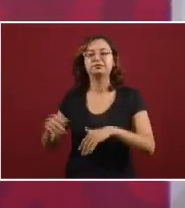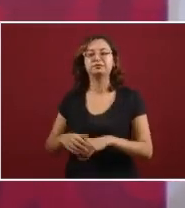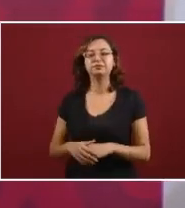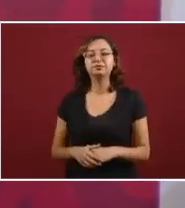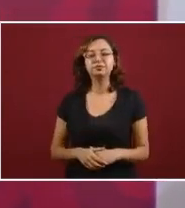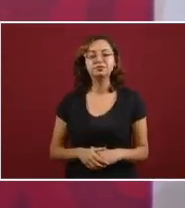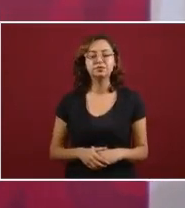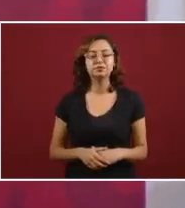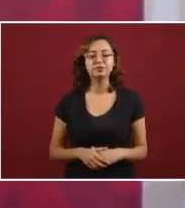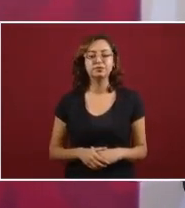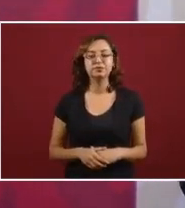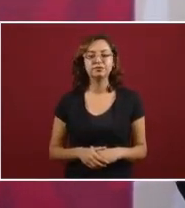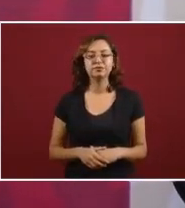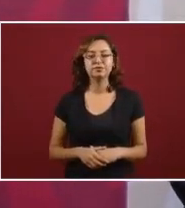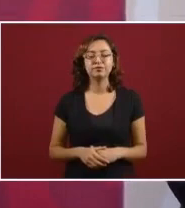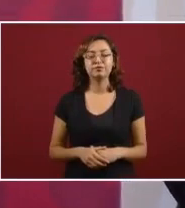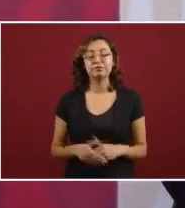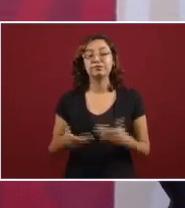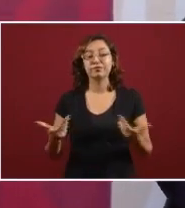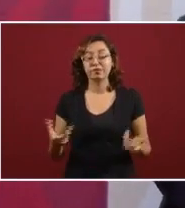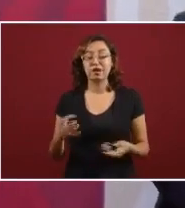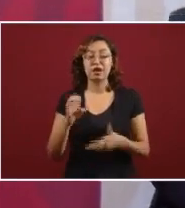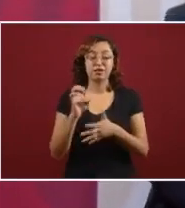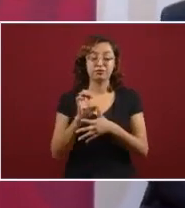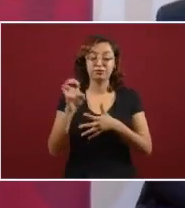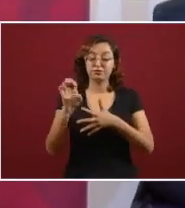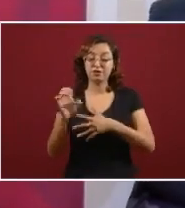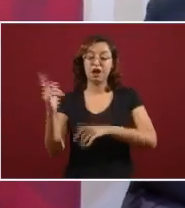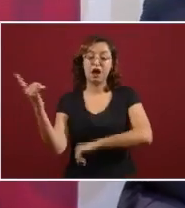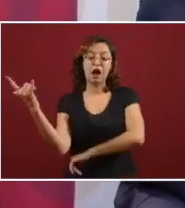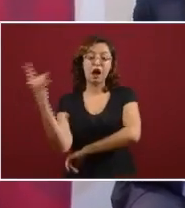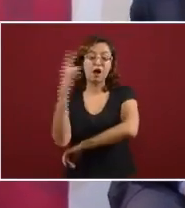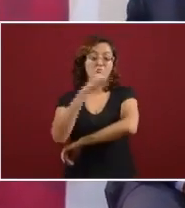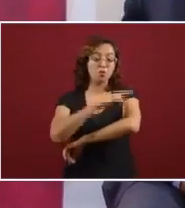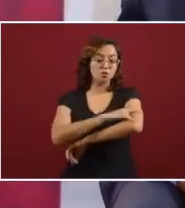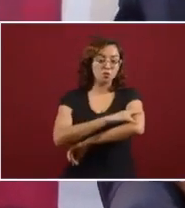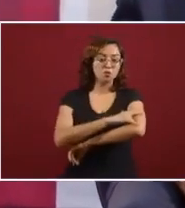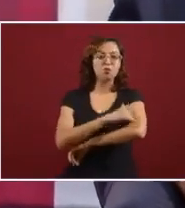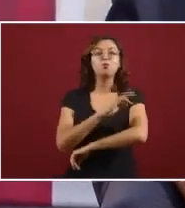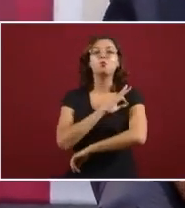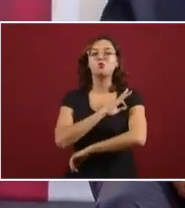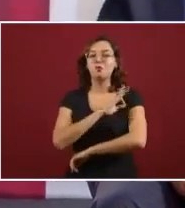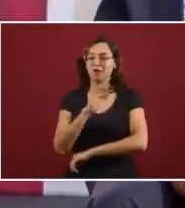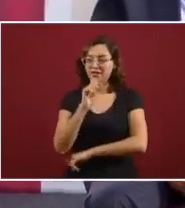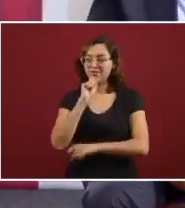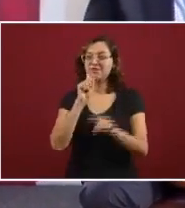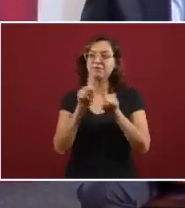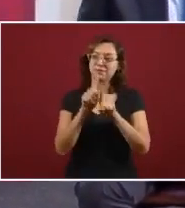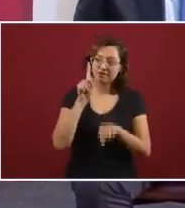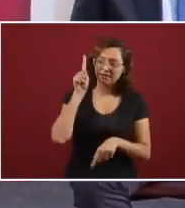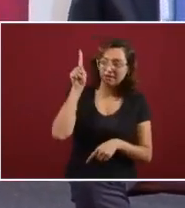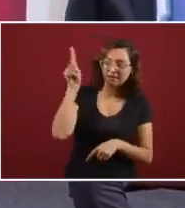y las líneas aéreas van a tener esa posibilidad